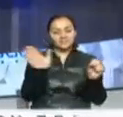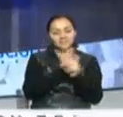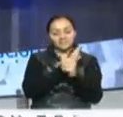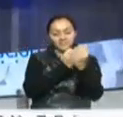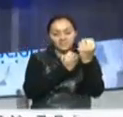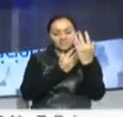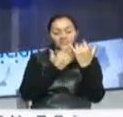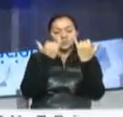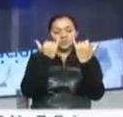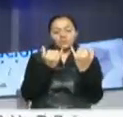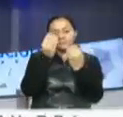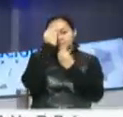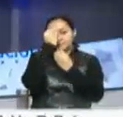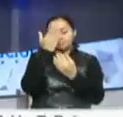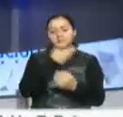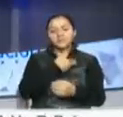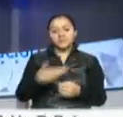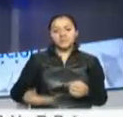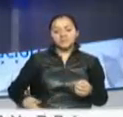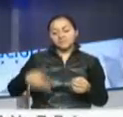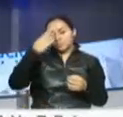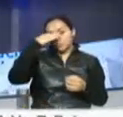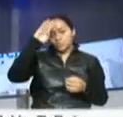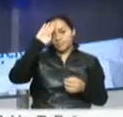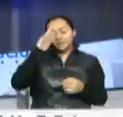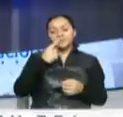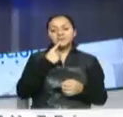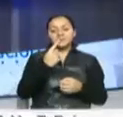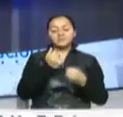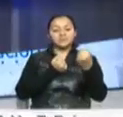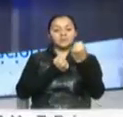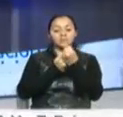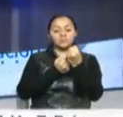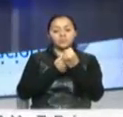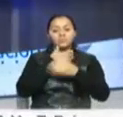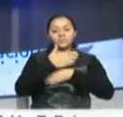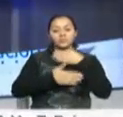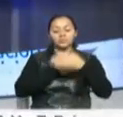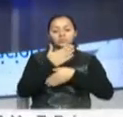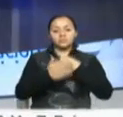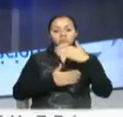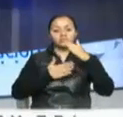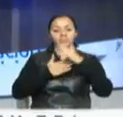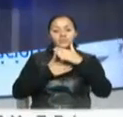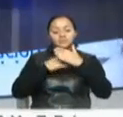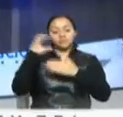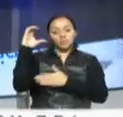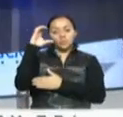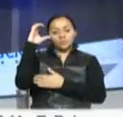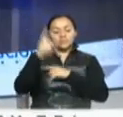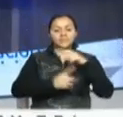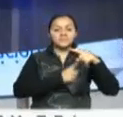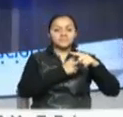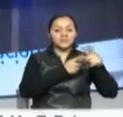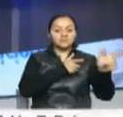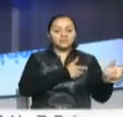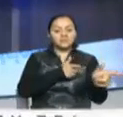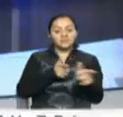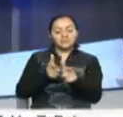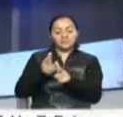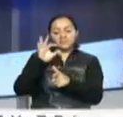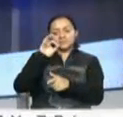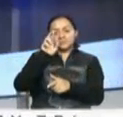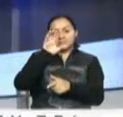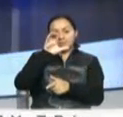reporte. Ahora les contamos que el presidente cubano expresó su apoyo a los procesos de paz entre el gobierno colombiano y las guerrillas de las FARC y